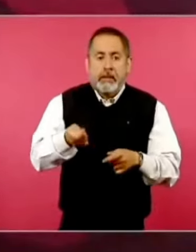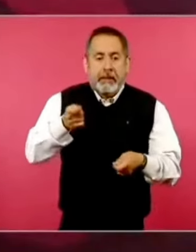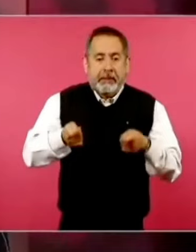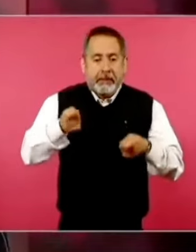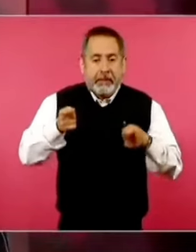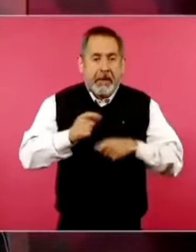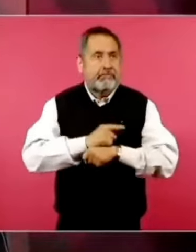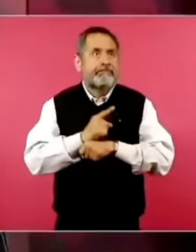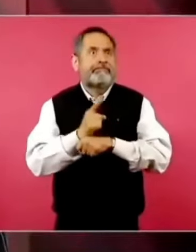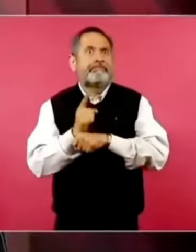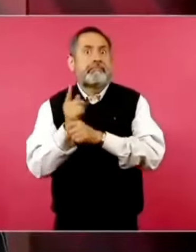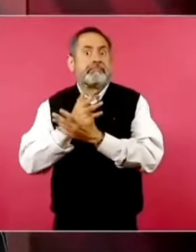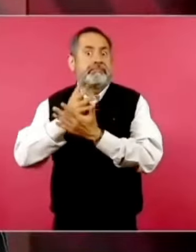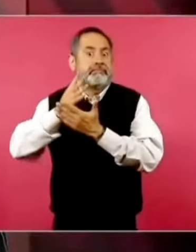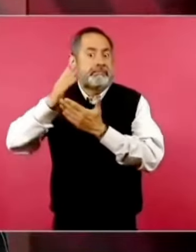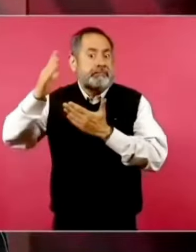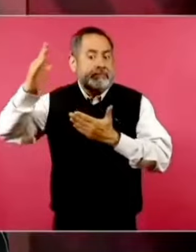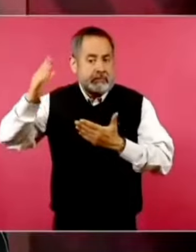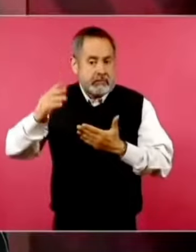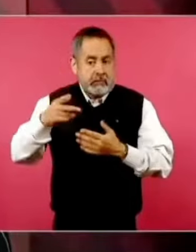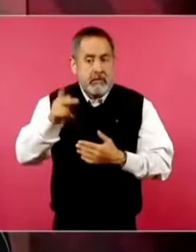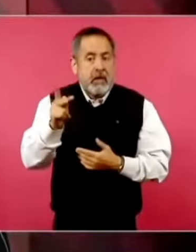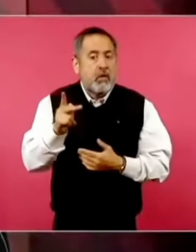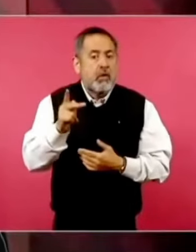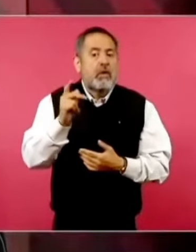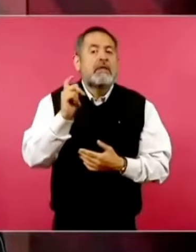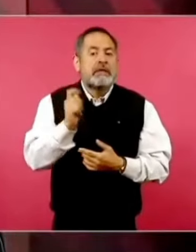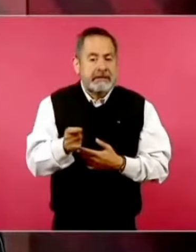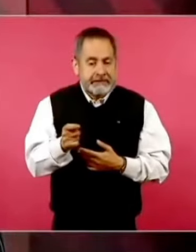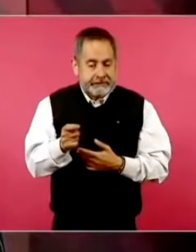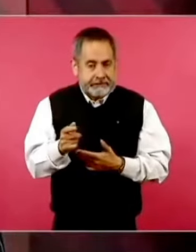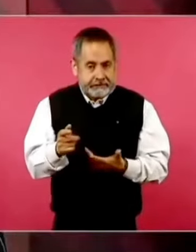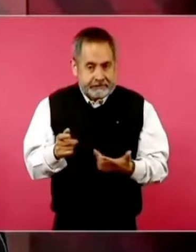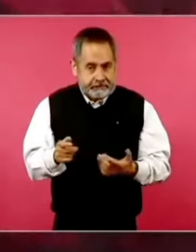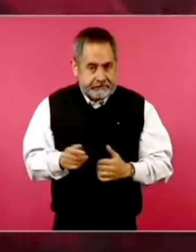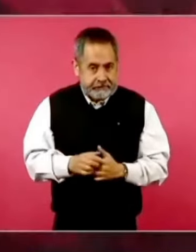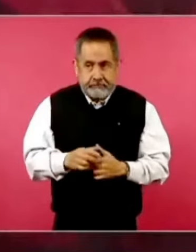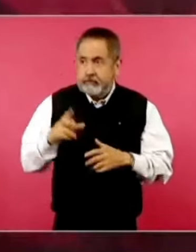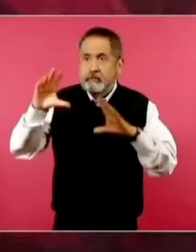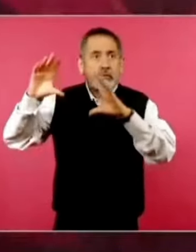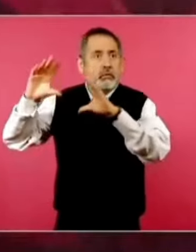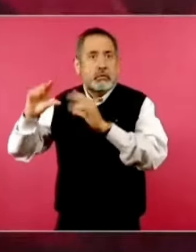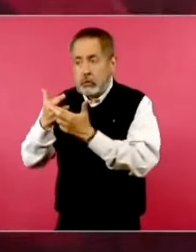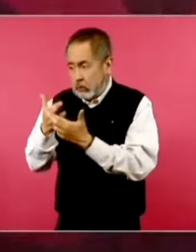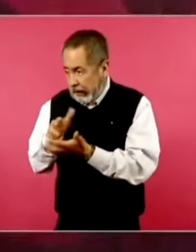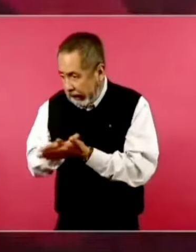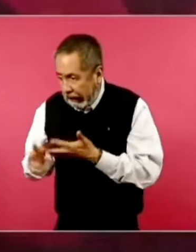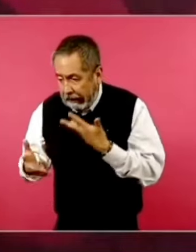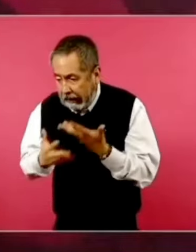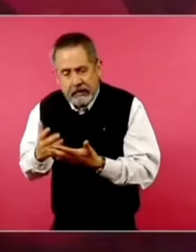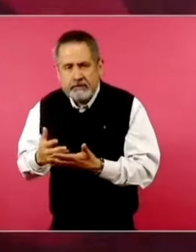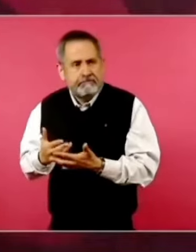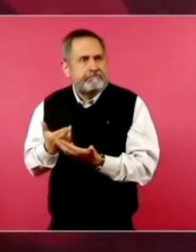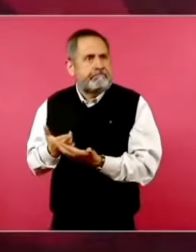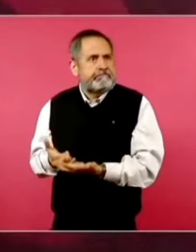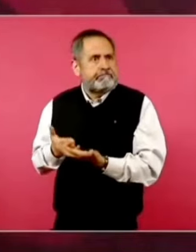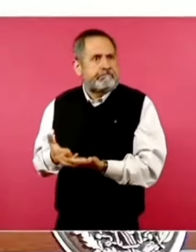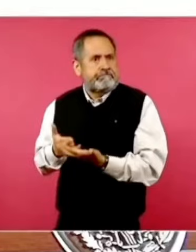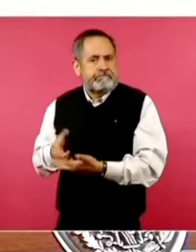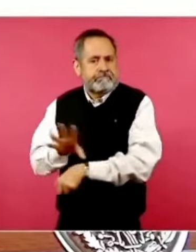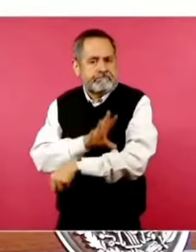nos quedamos nunca nos quedamos eh sin reserva de